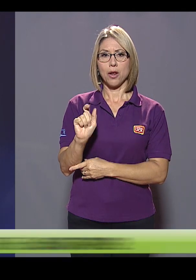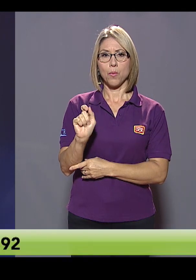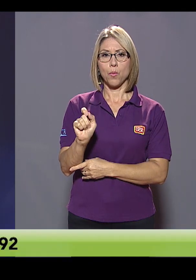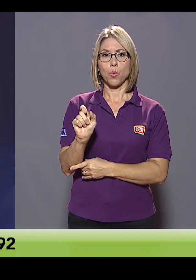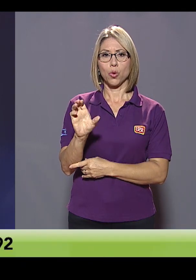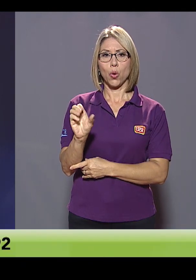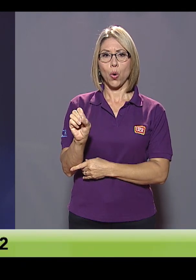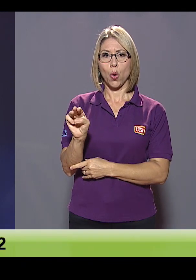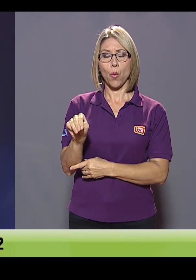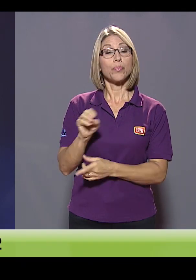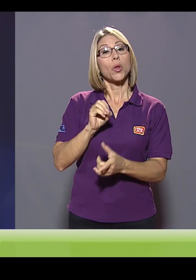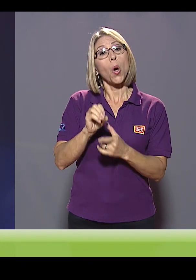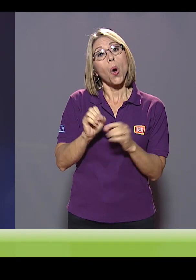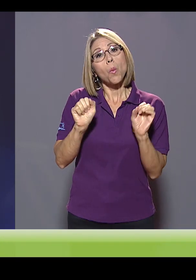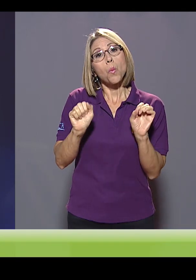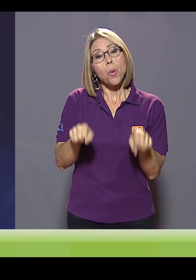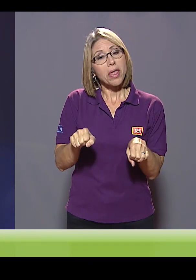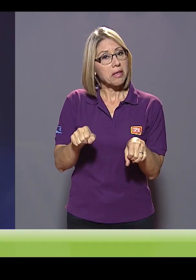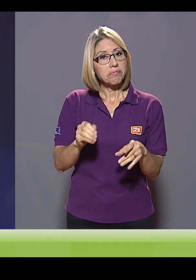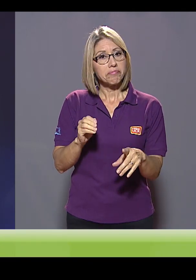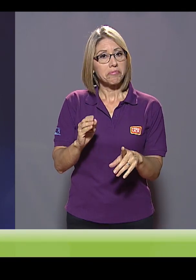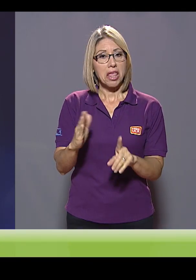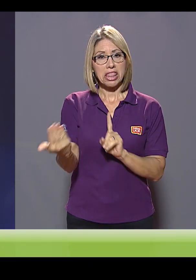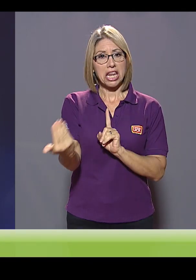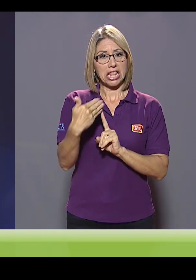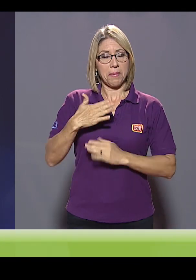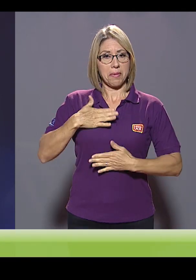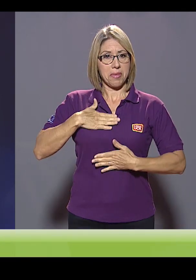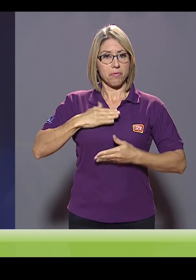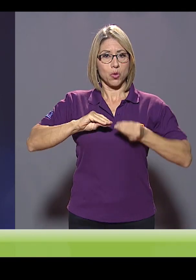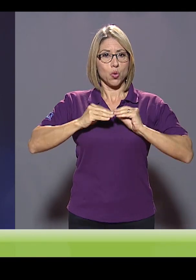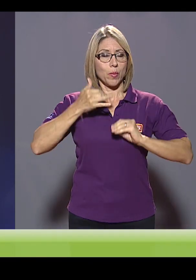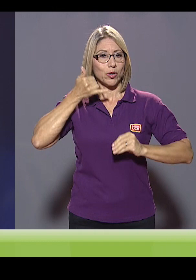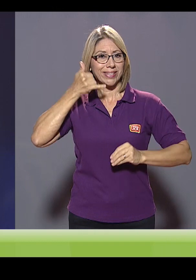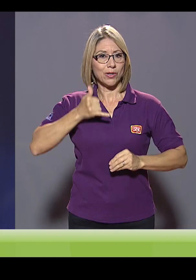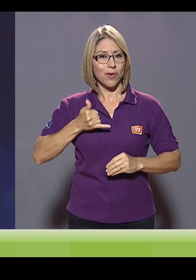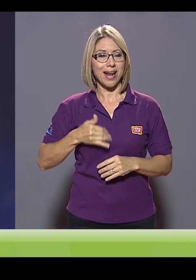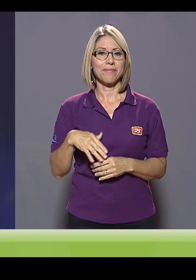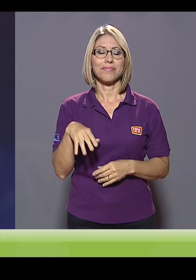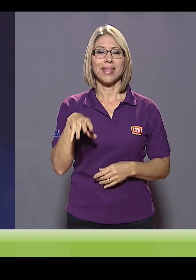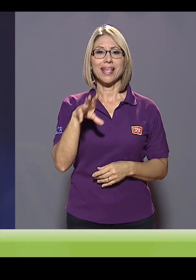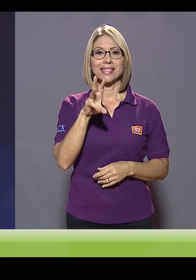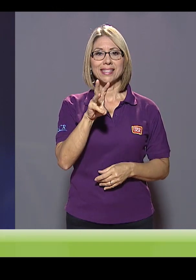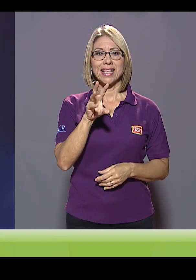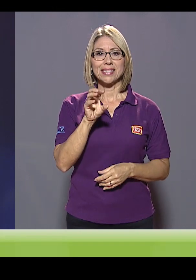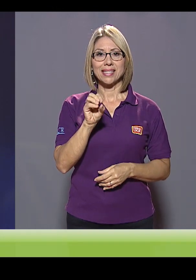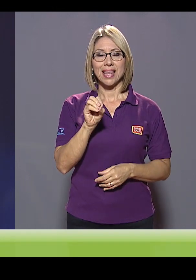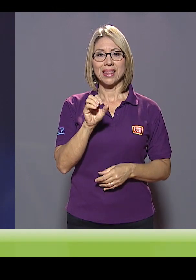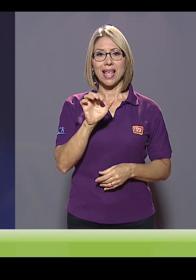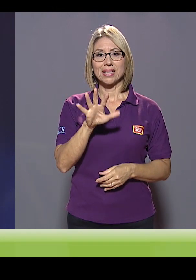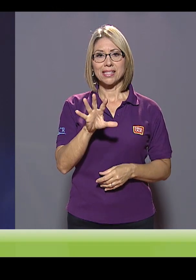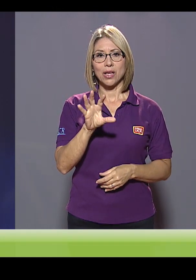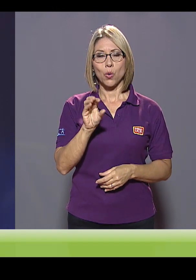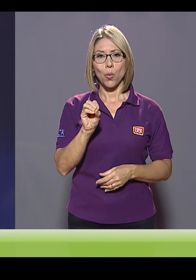erickHESS@gmail.com o se pueden comunicar conmigo directamente a mi teléfono celular, es el